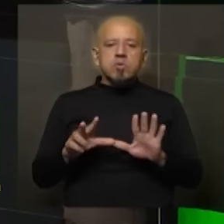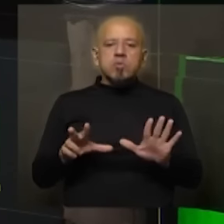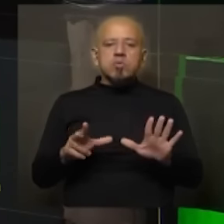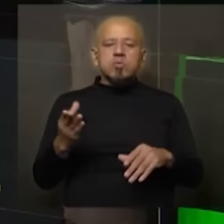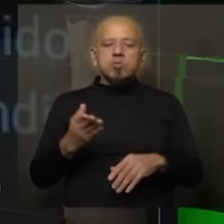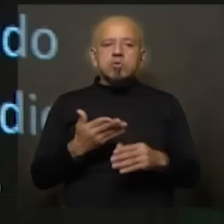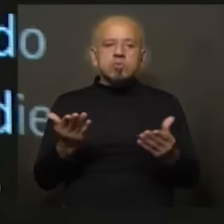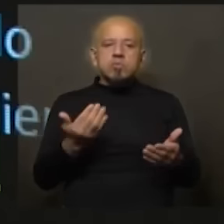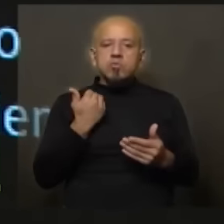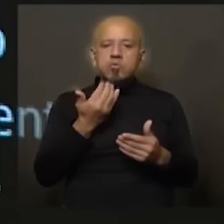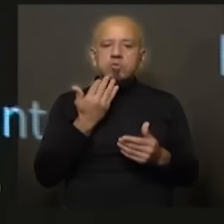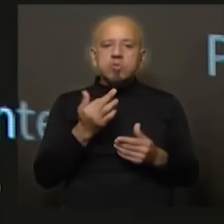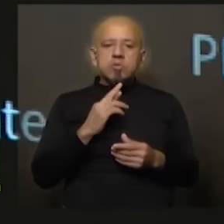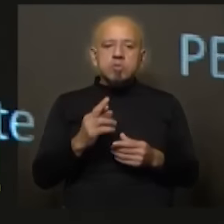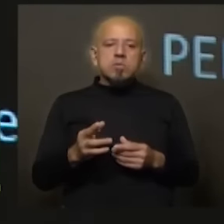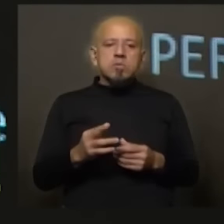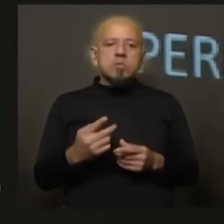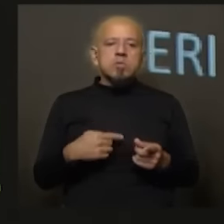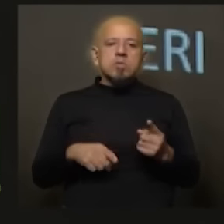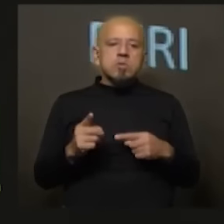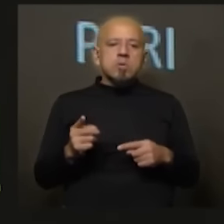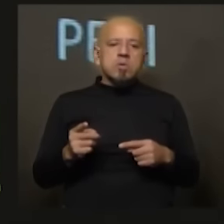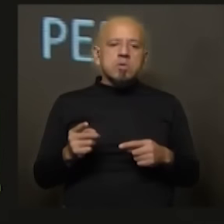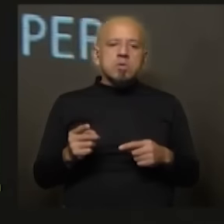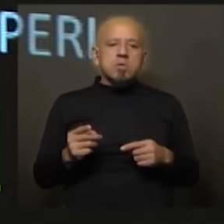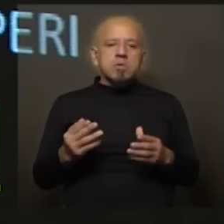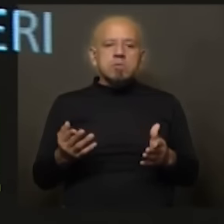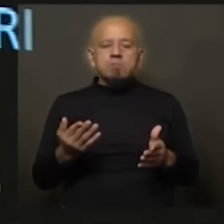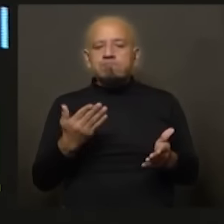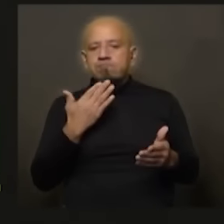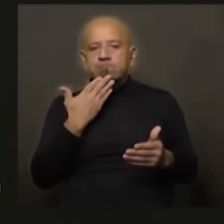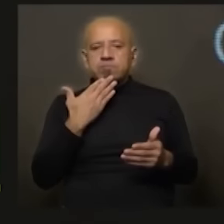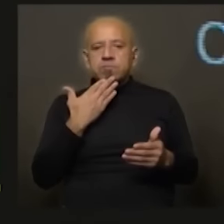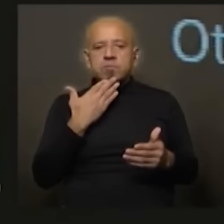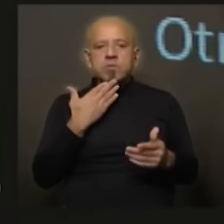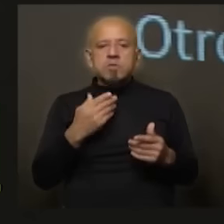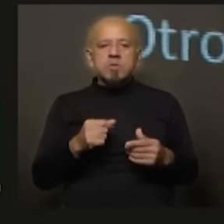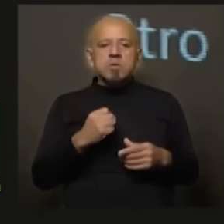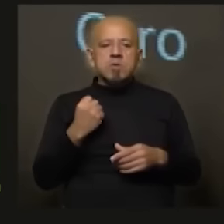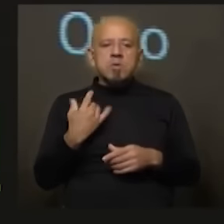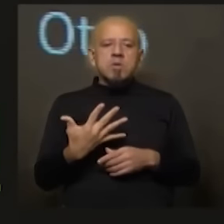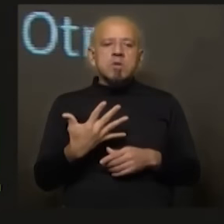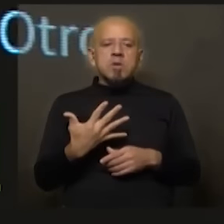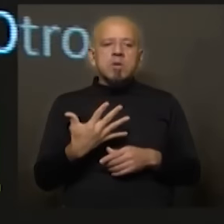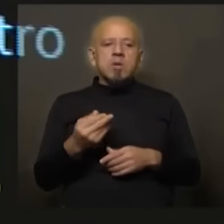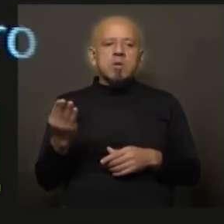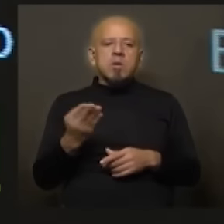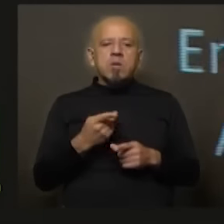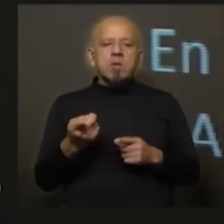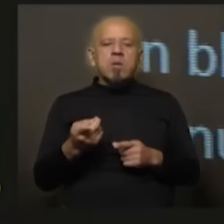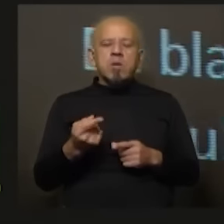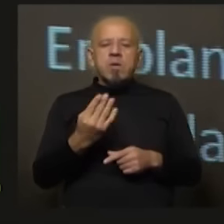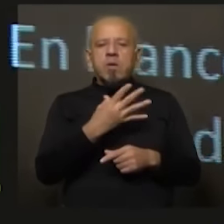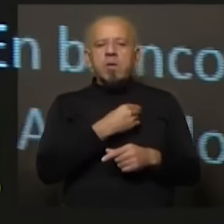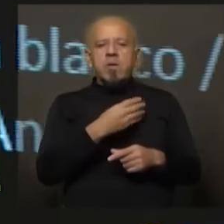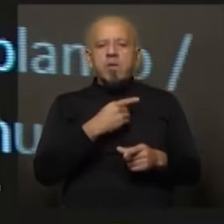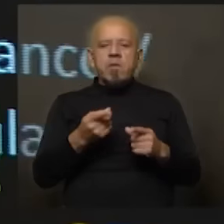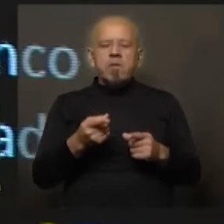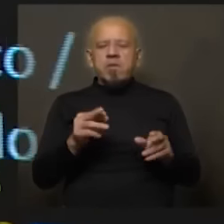no saber, no contestar, lo cual puede mostrar cierta indecisión. Y un 5% dijo que votaría en blanco y anulado.